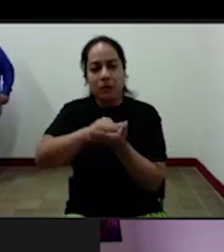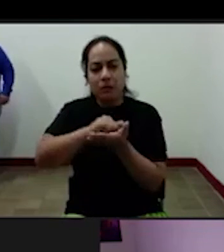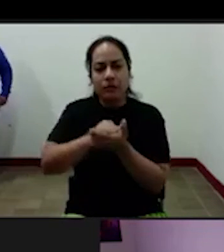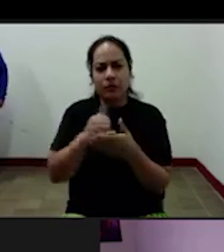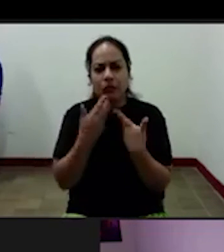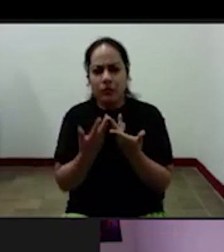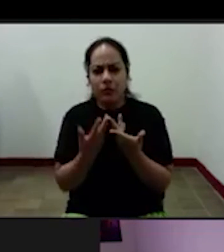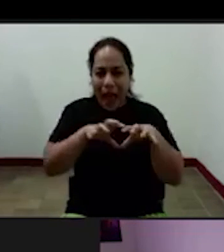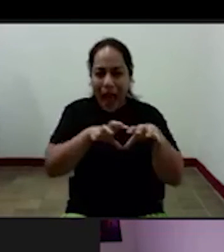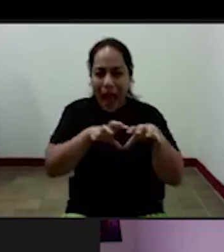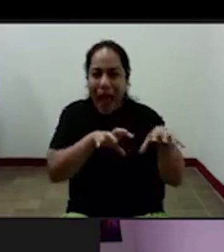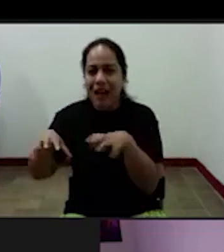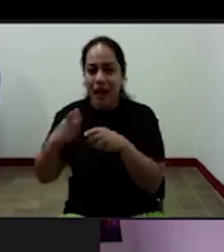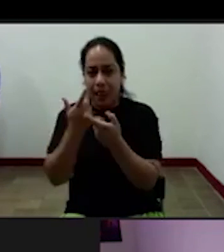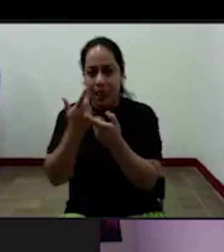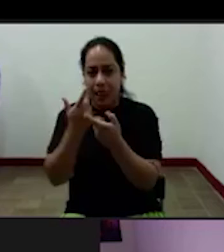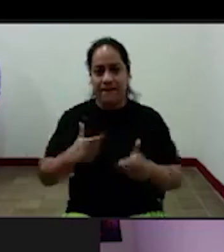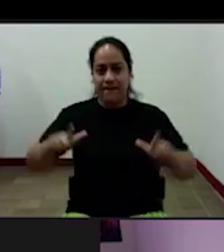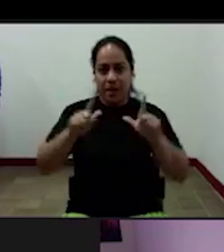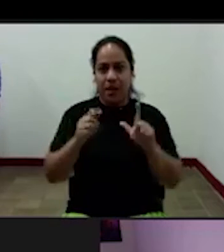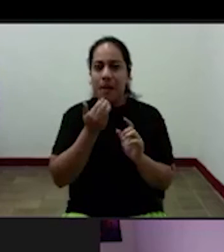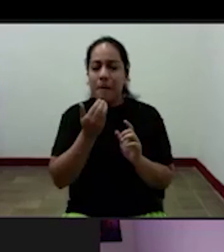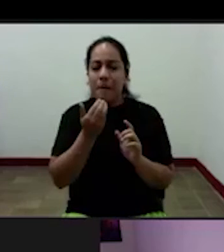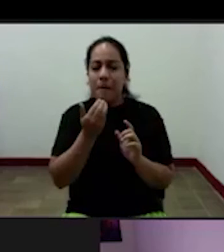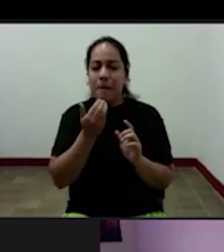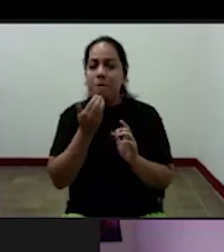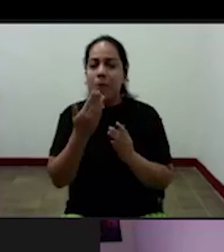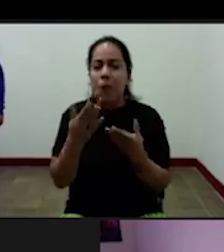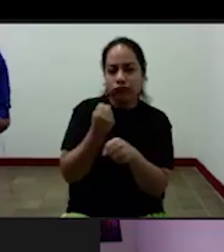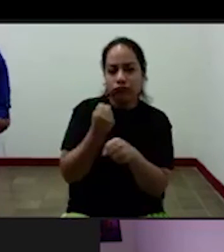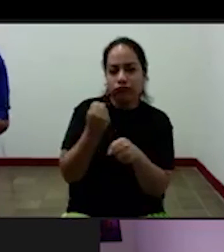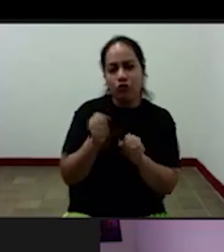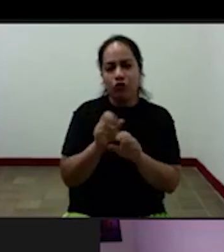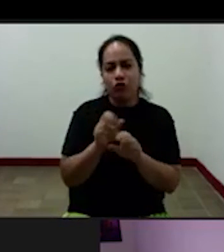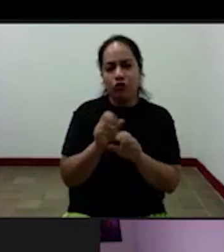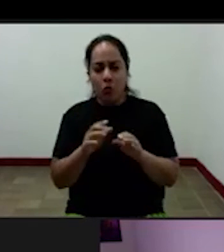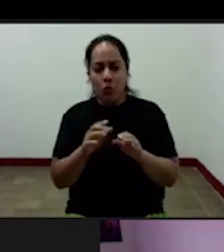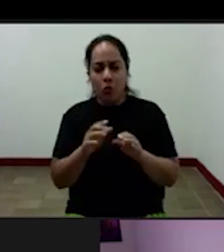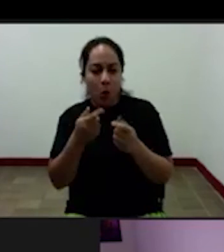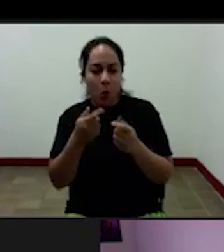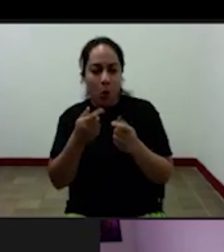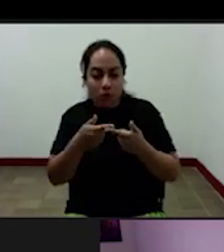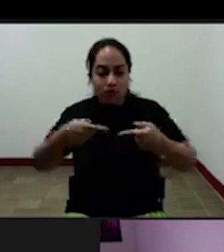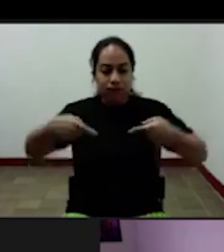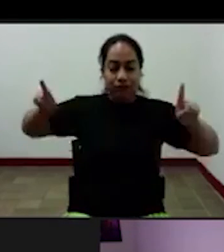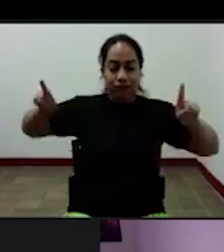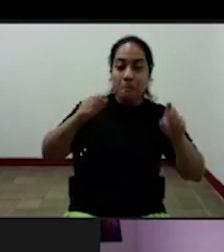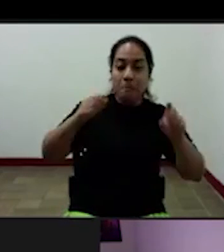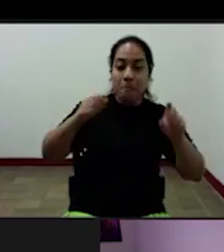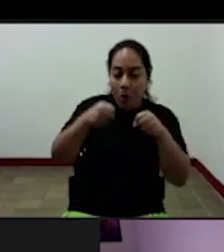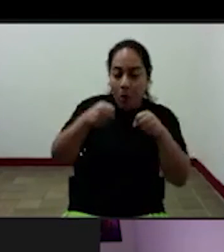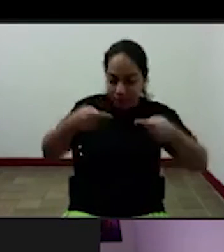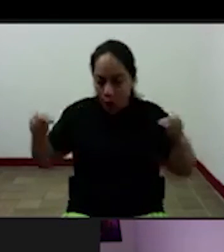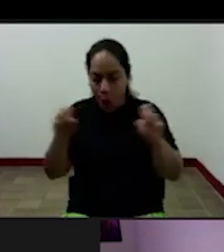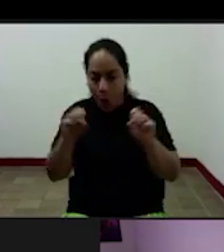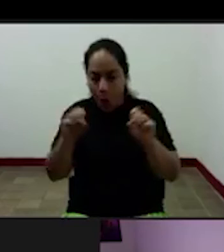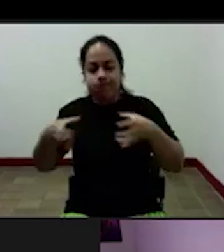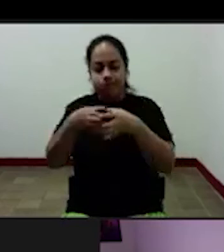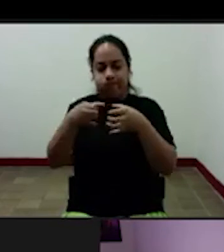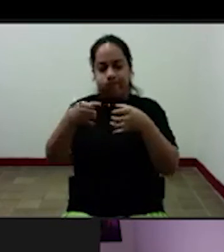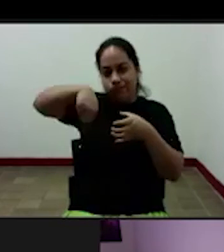libre, una actitud de apertura y de ruptura. O sea, digamos que siempre he sido